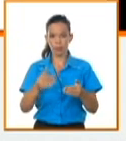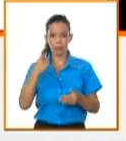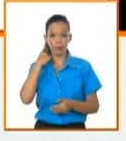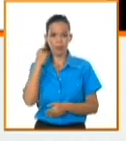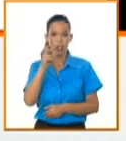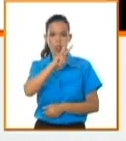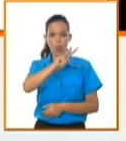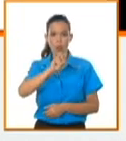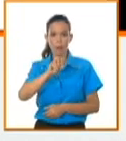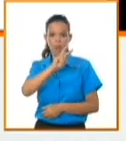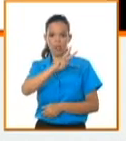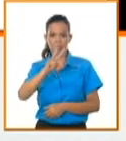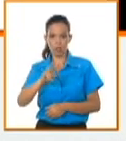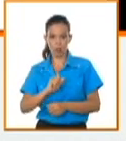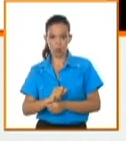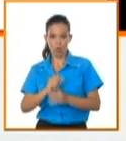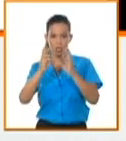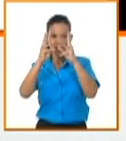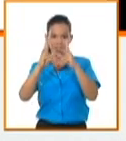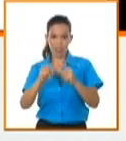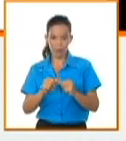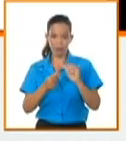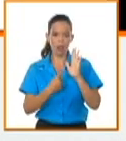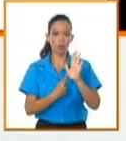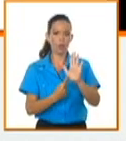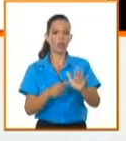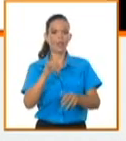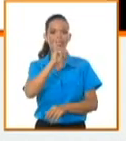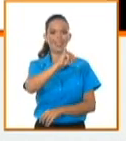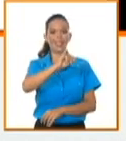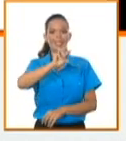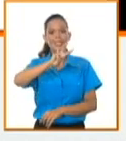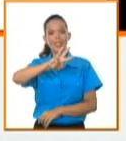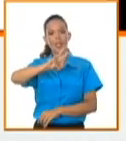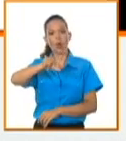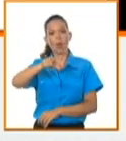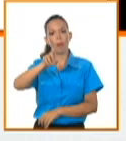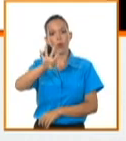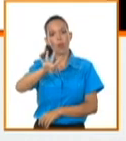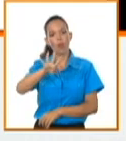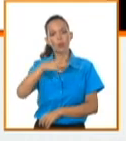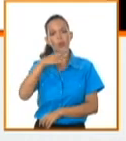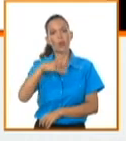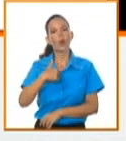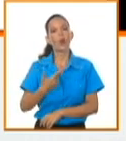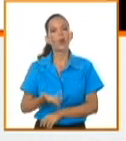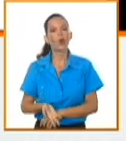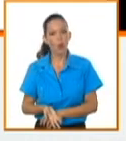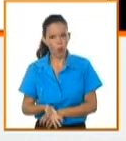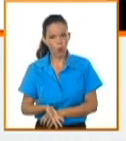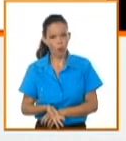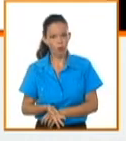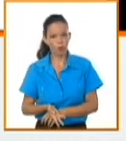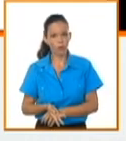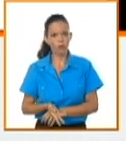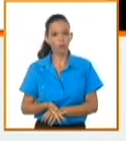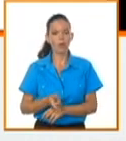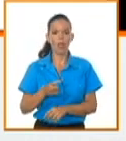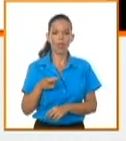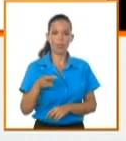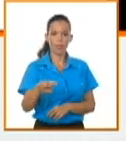ya estos números muestran que el 63,4% se hace por la vía de la bancarización